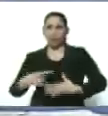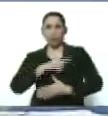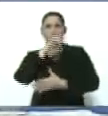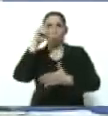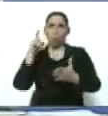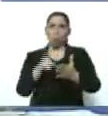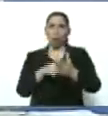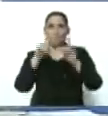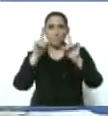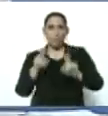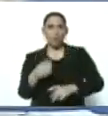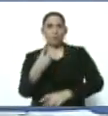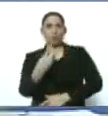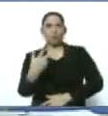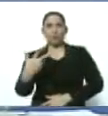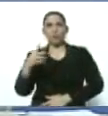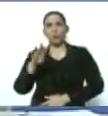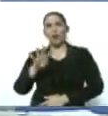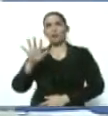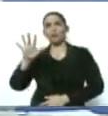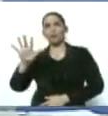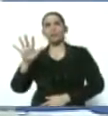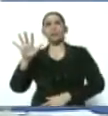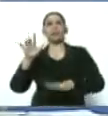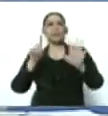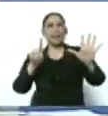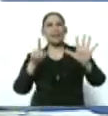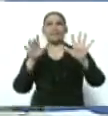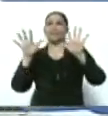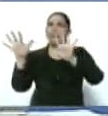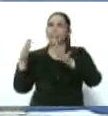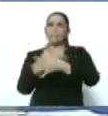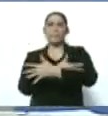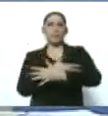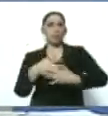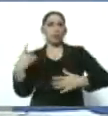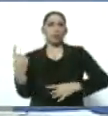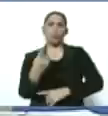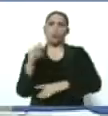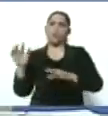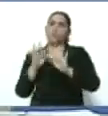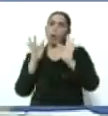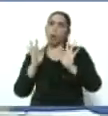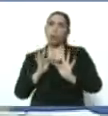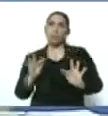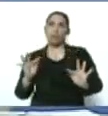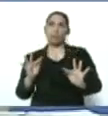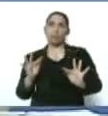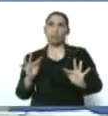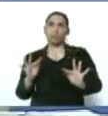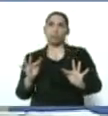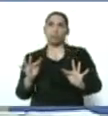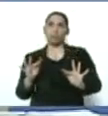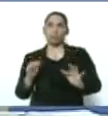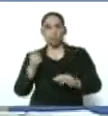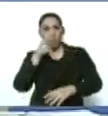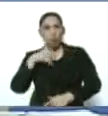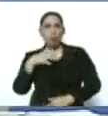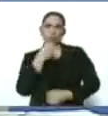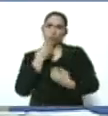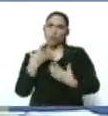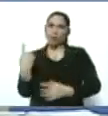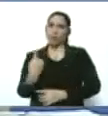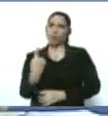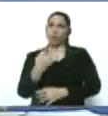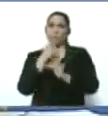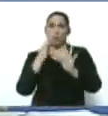ir 2, 3, 4, 5, 6, 10 millones. Es la única forma. Humanidad buena, pueblo bueno, es la única